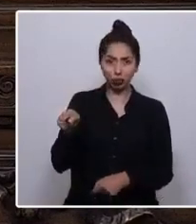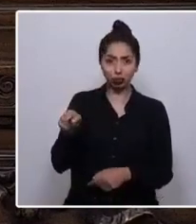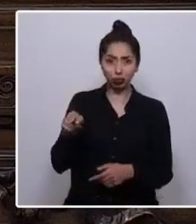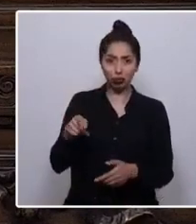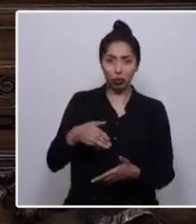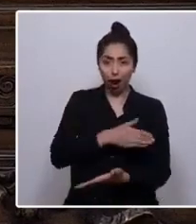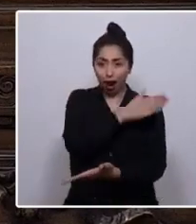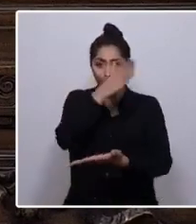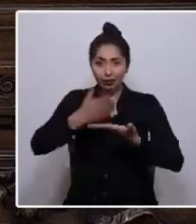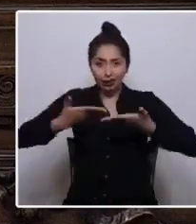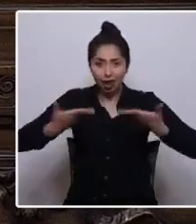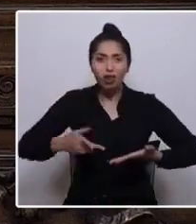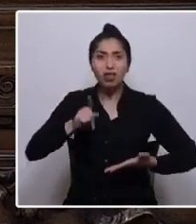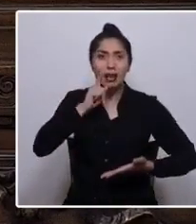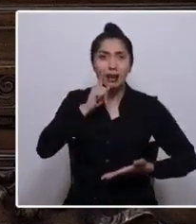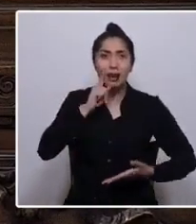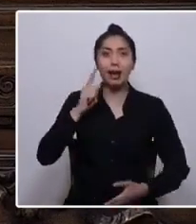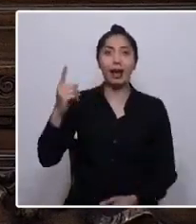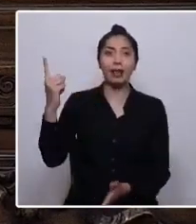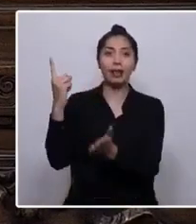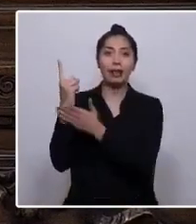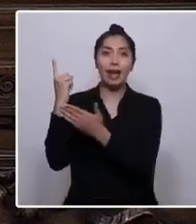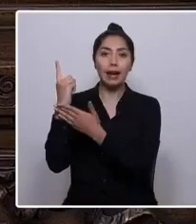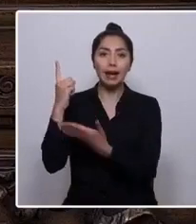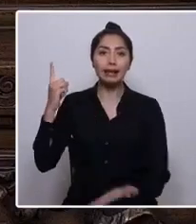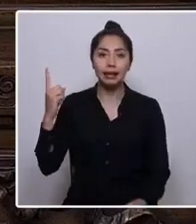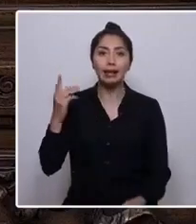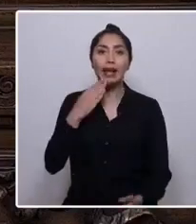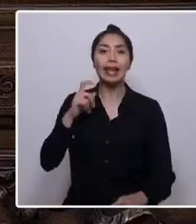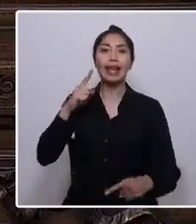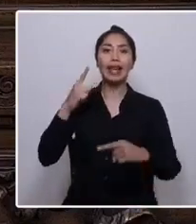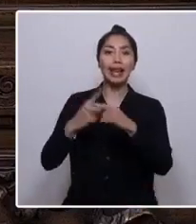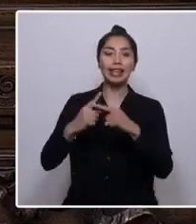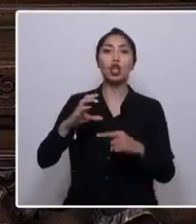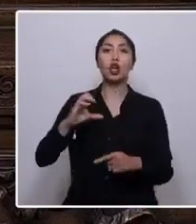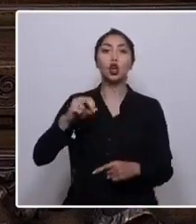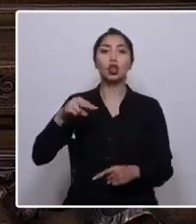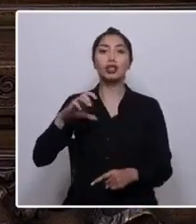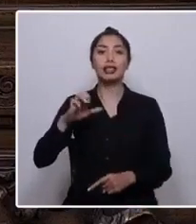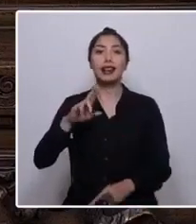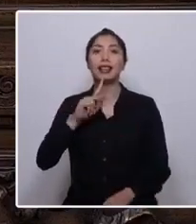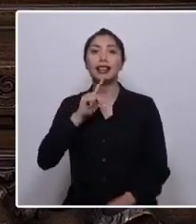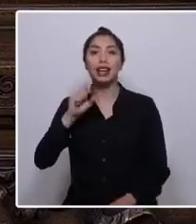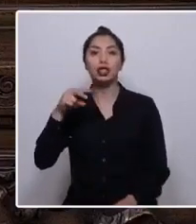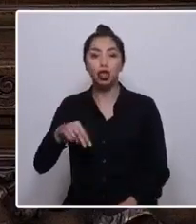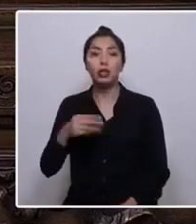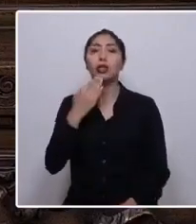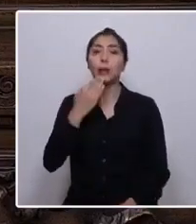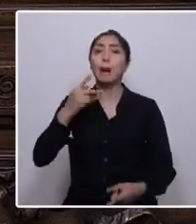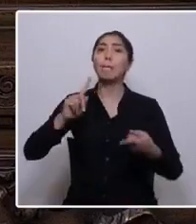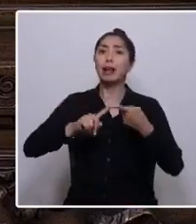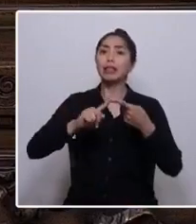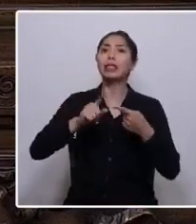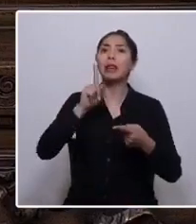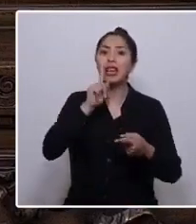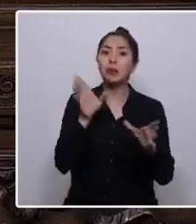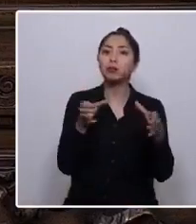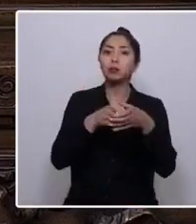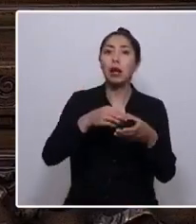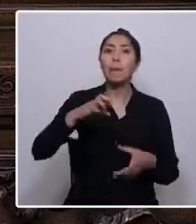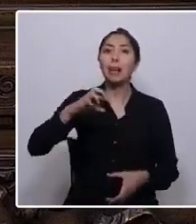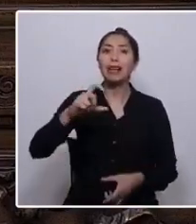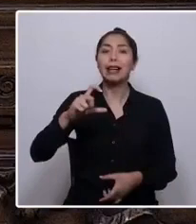hoy por la derecha y la ex concertación con la participación incluso del partido comunista que dejó